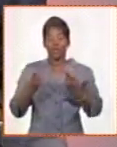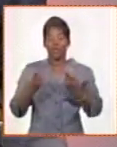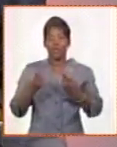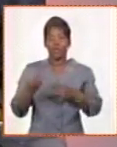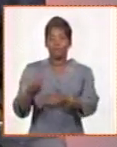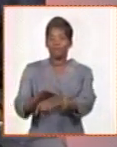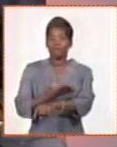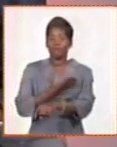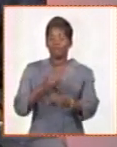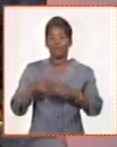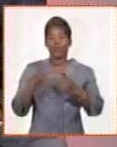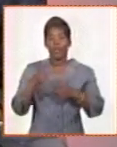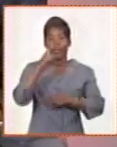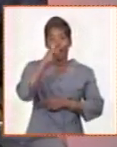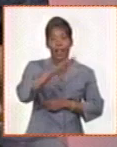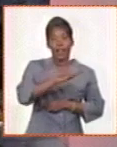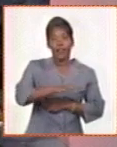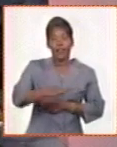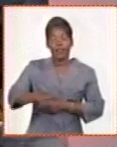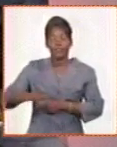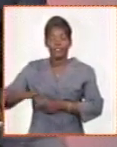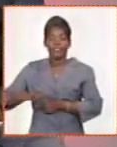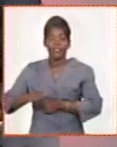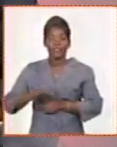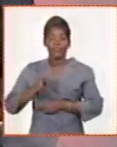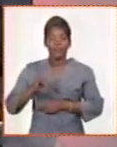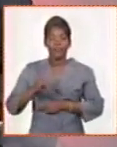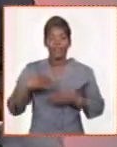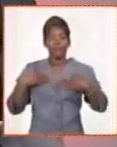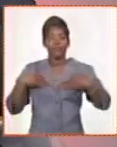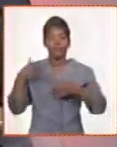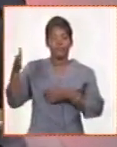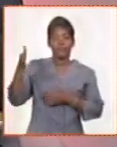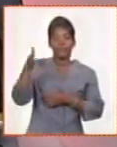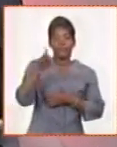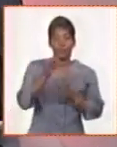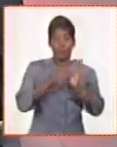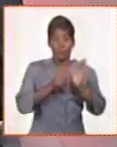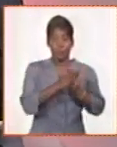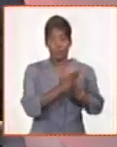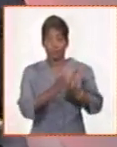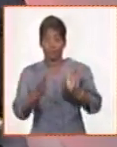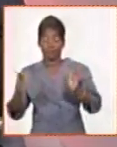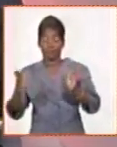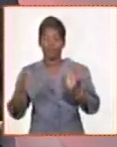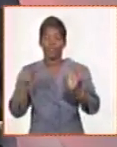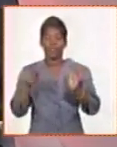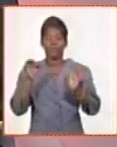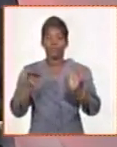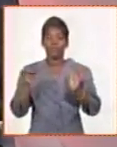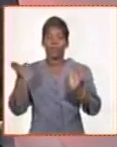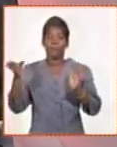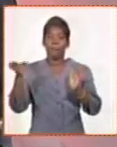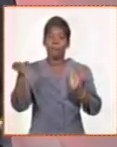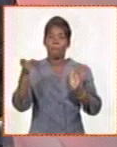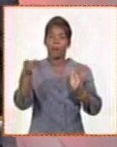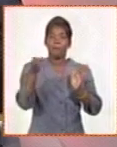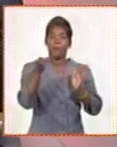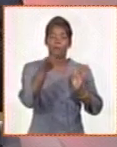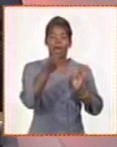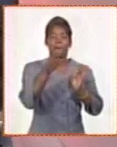Nacional Revolucionaria ha actuado en estos meses en más de 100 comunidades vulnerables, comunidades en